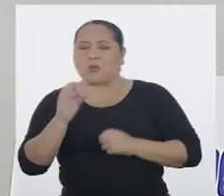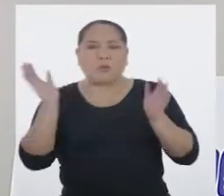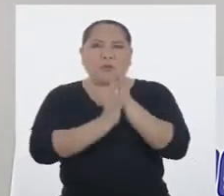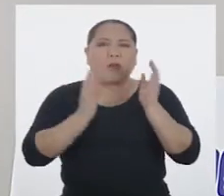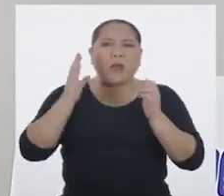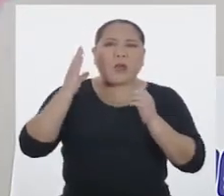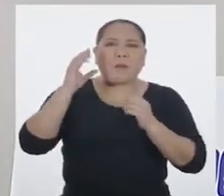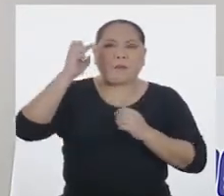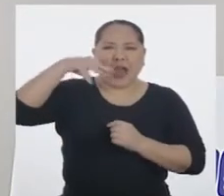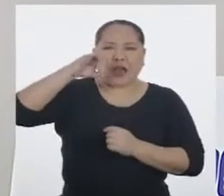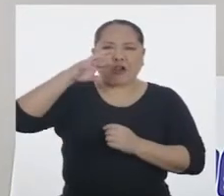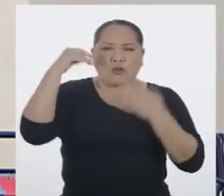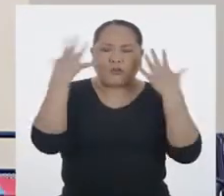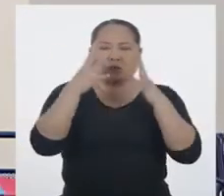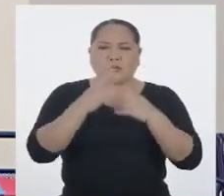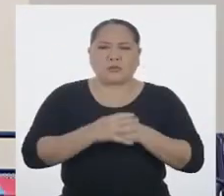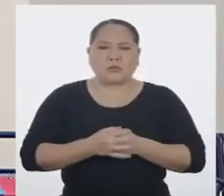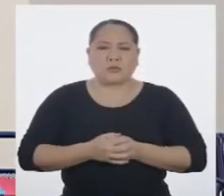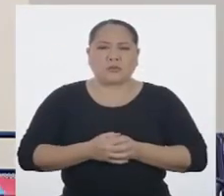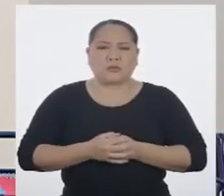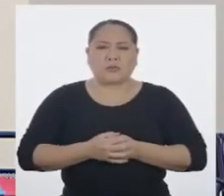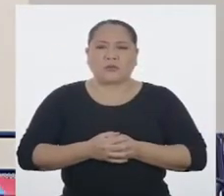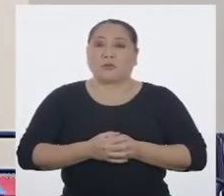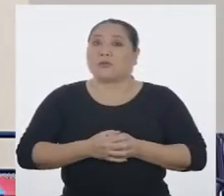¿Mario? ¡Mario!